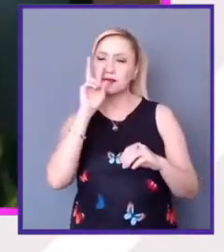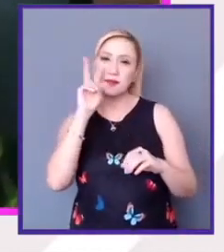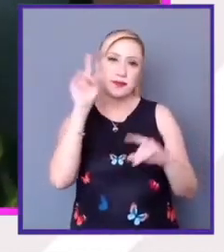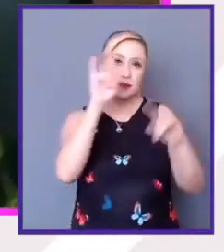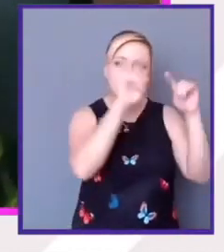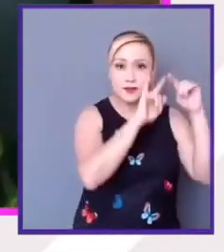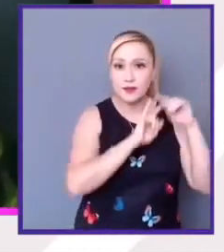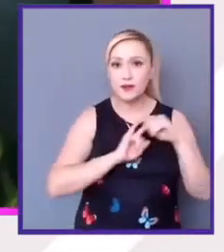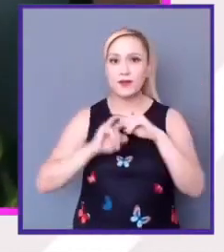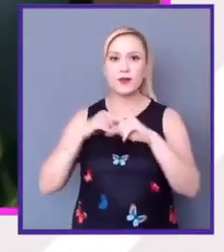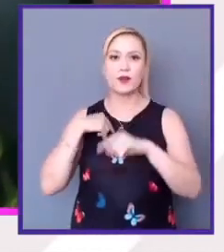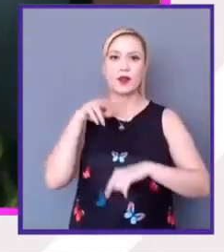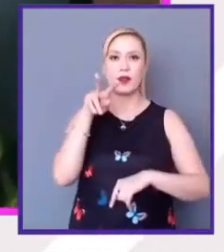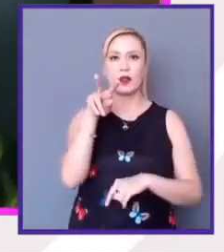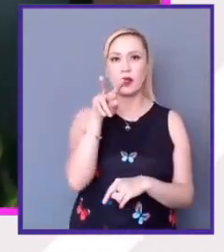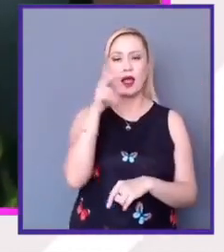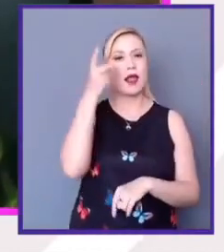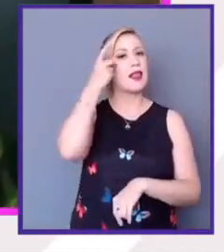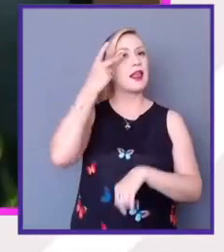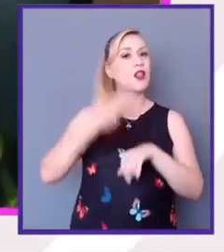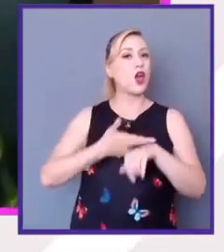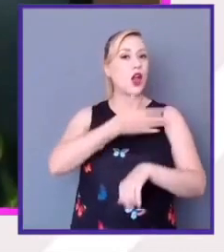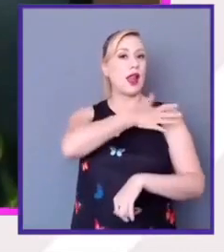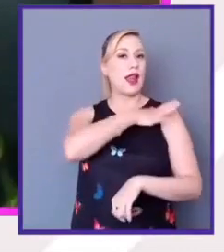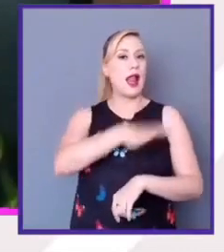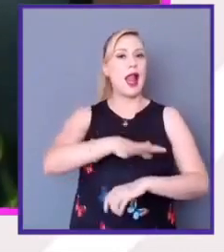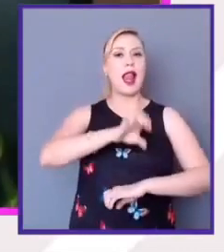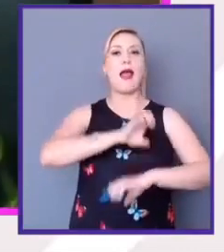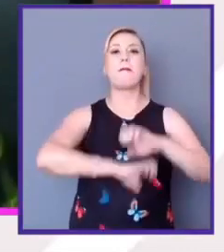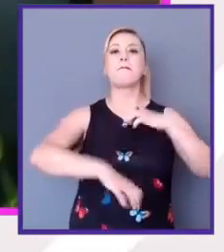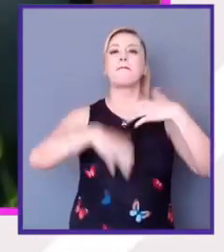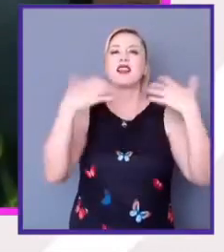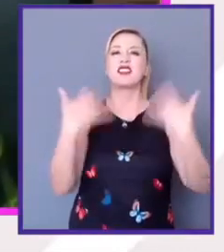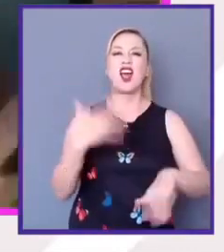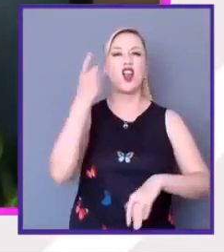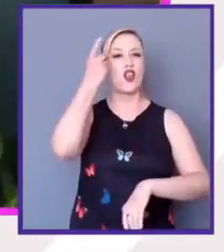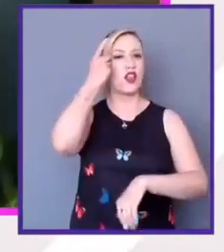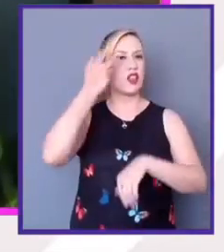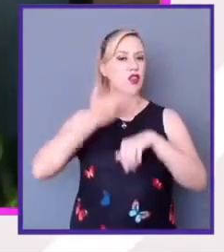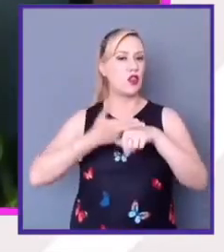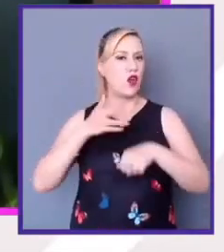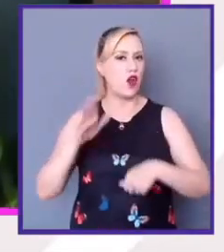las diferentes palabras: director general, empresario, directora,